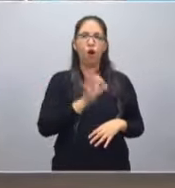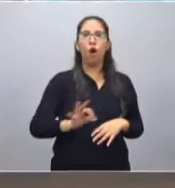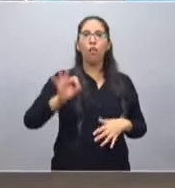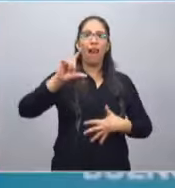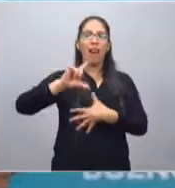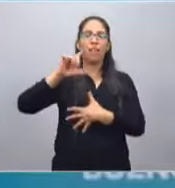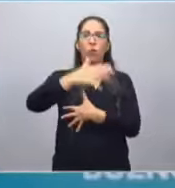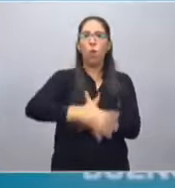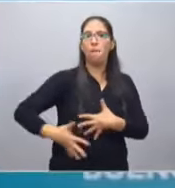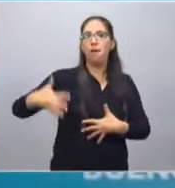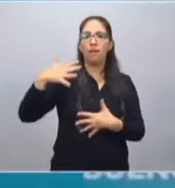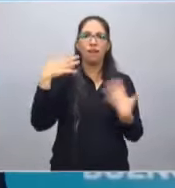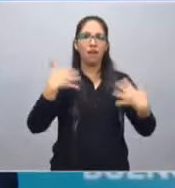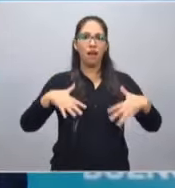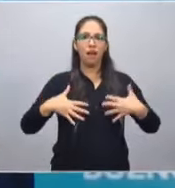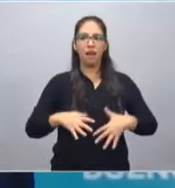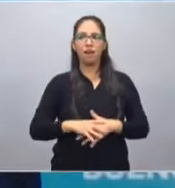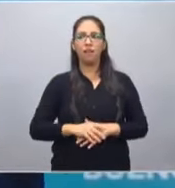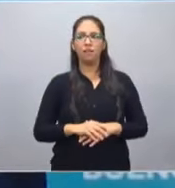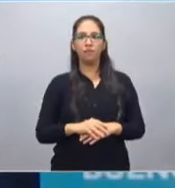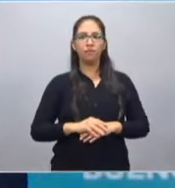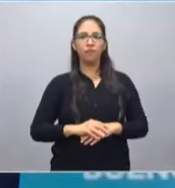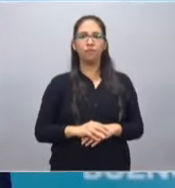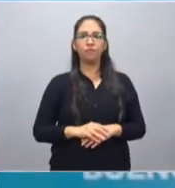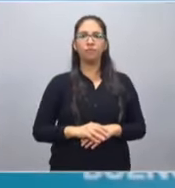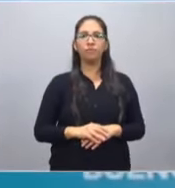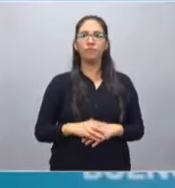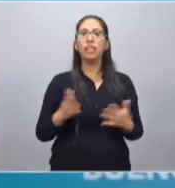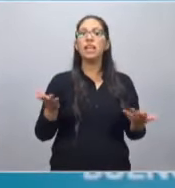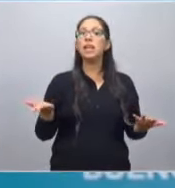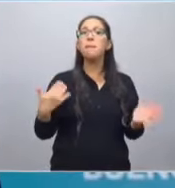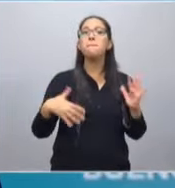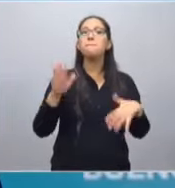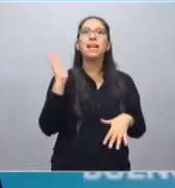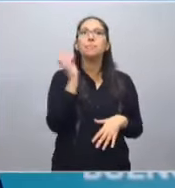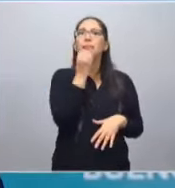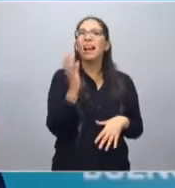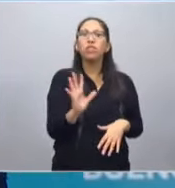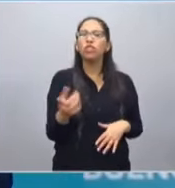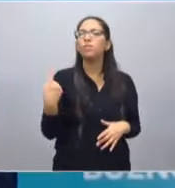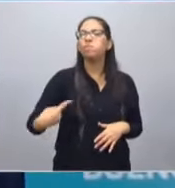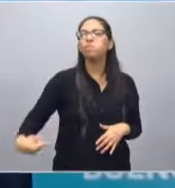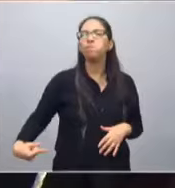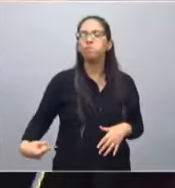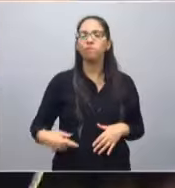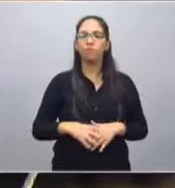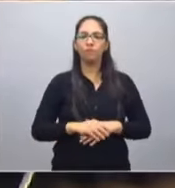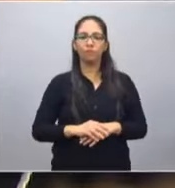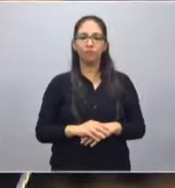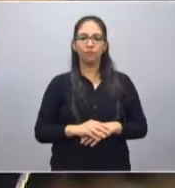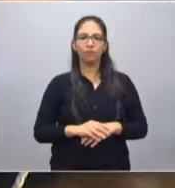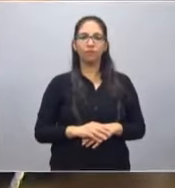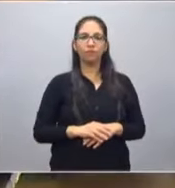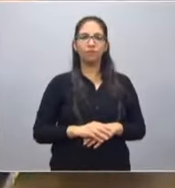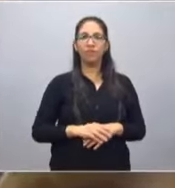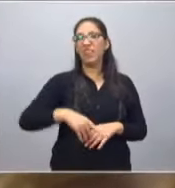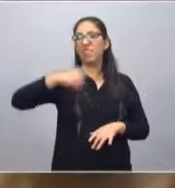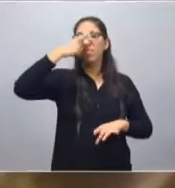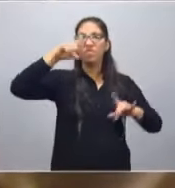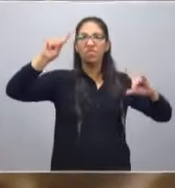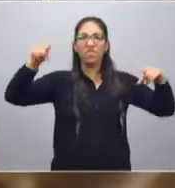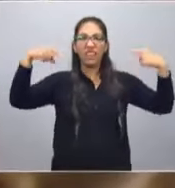discutiendo No y además se produce algo maravilloso que es que son las finales no